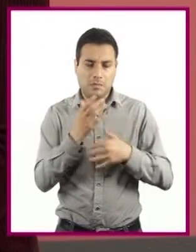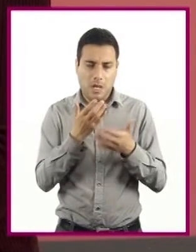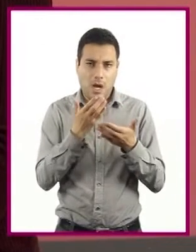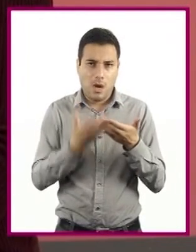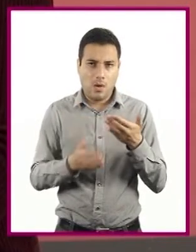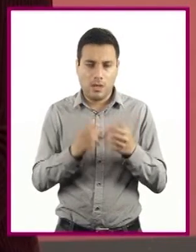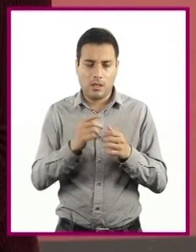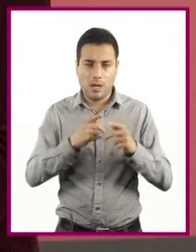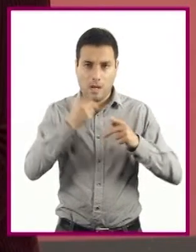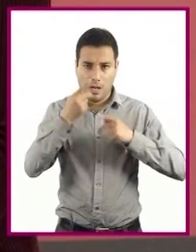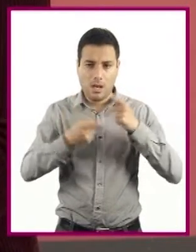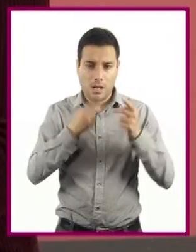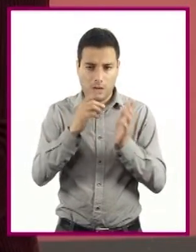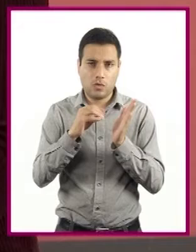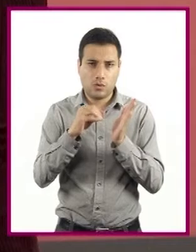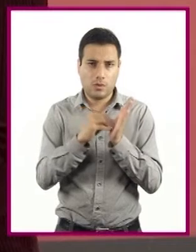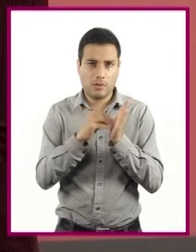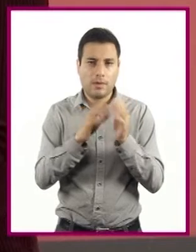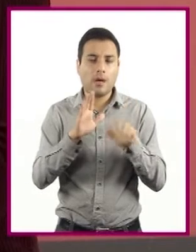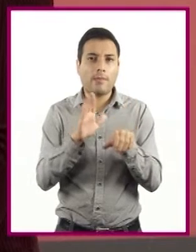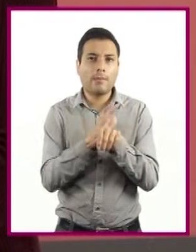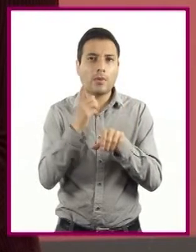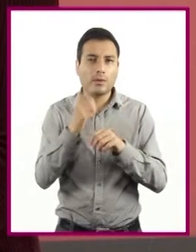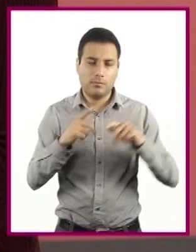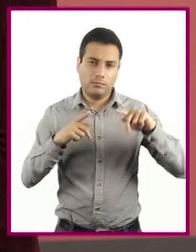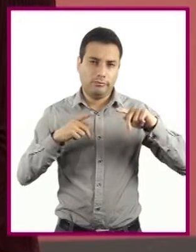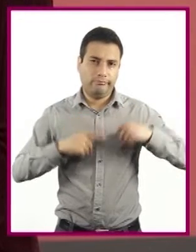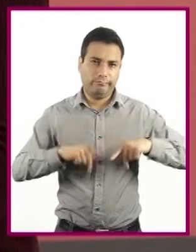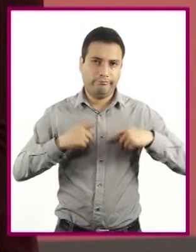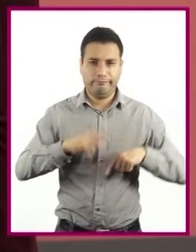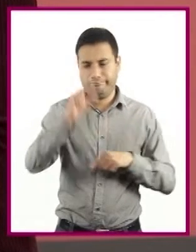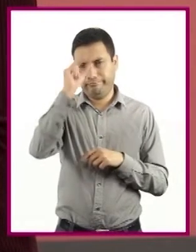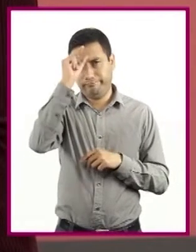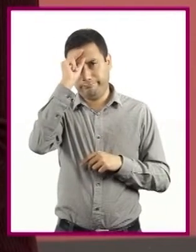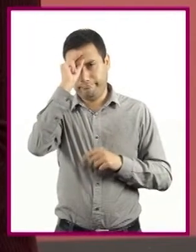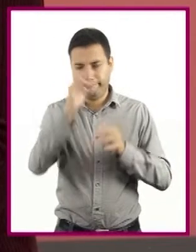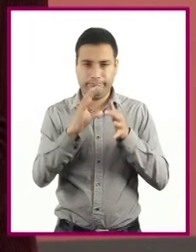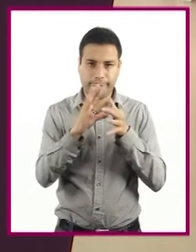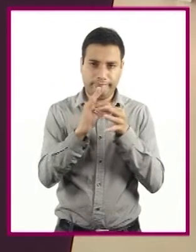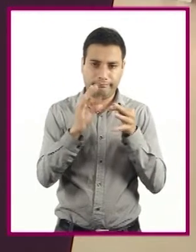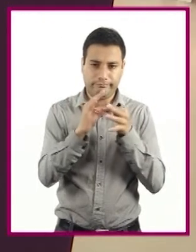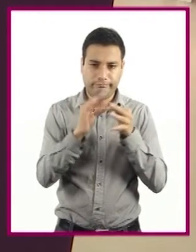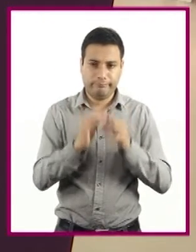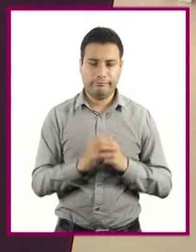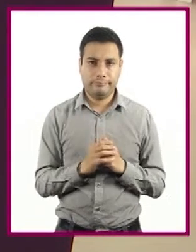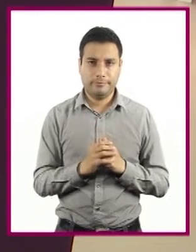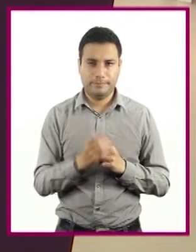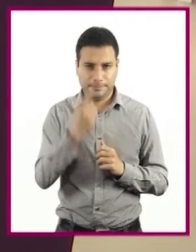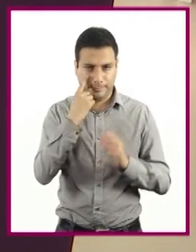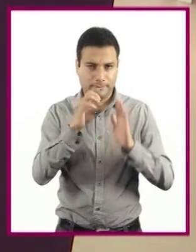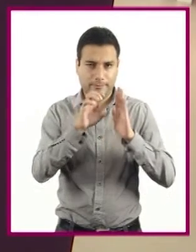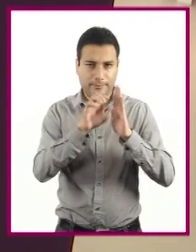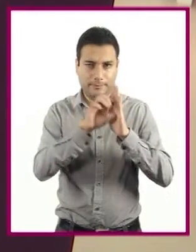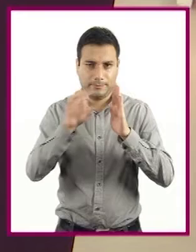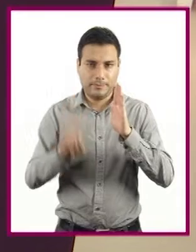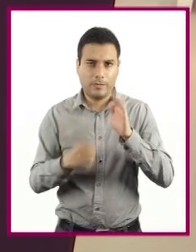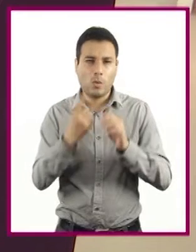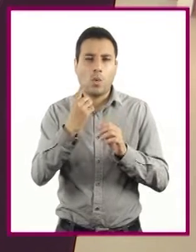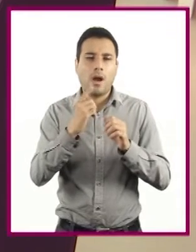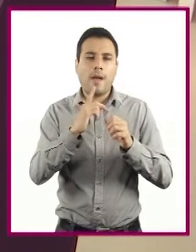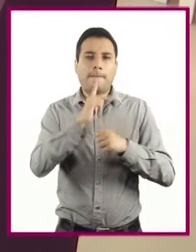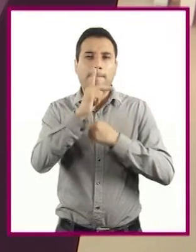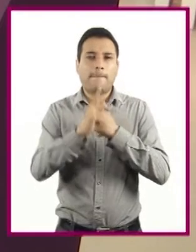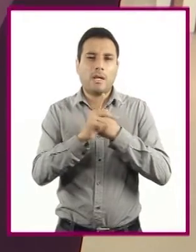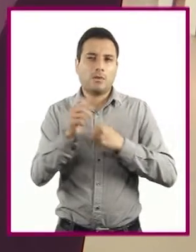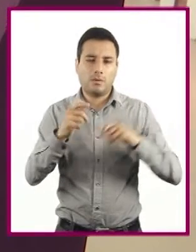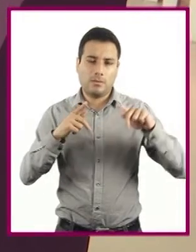la muestra de erudición de quien los usa en sus escritos y sus discursos. Si un extranjero llega a usar algún proverbio